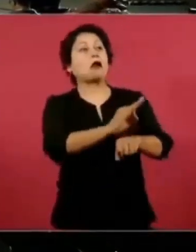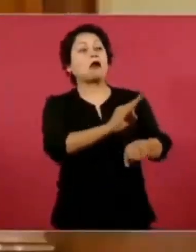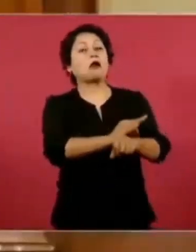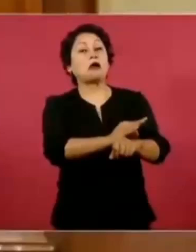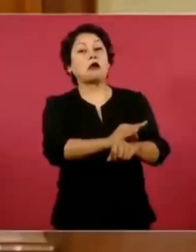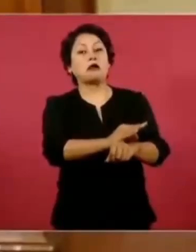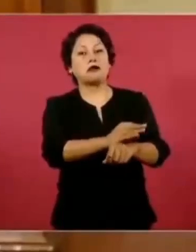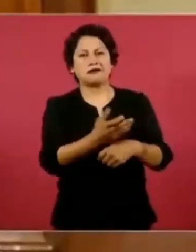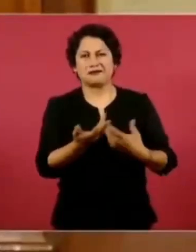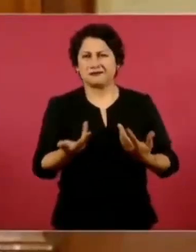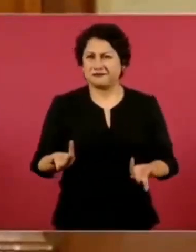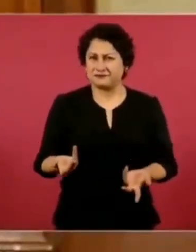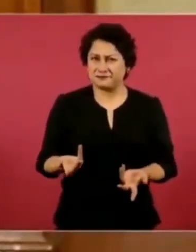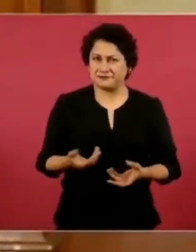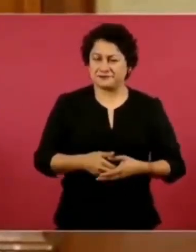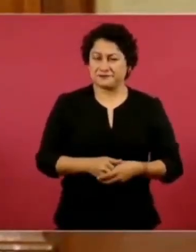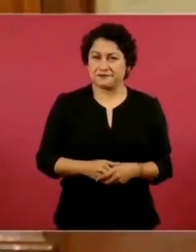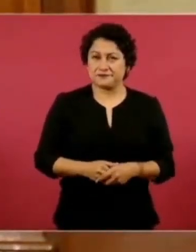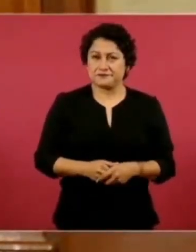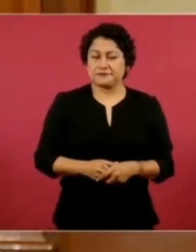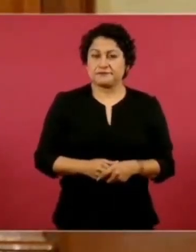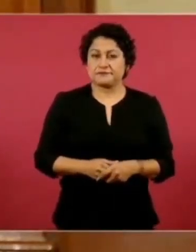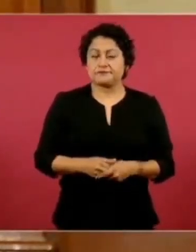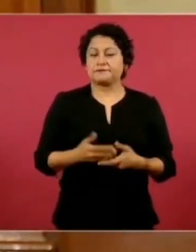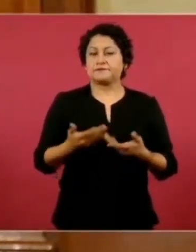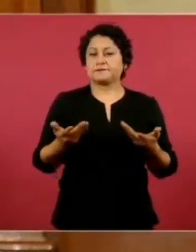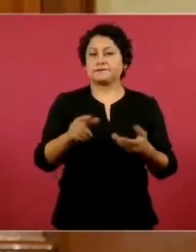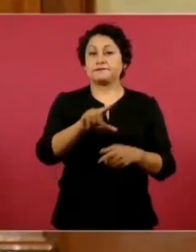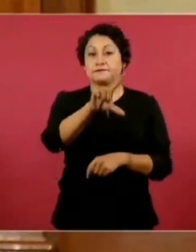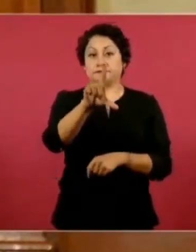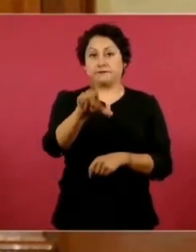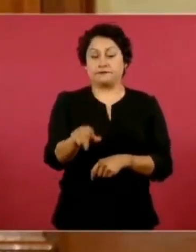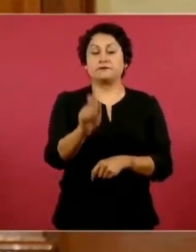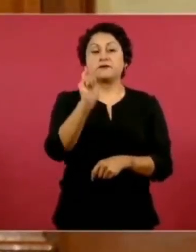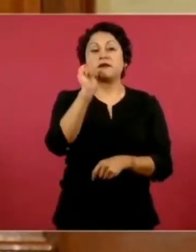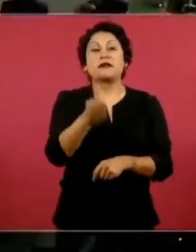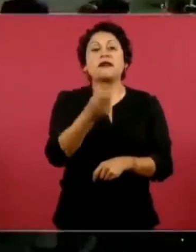Y luego, lo que establece